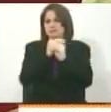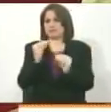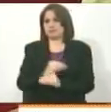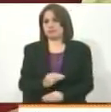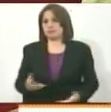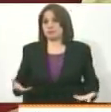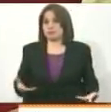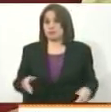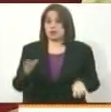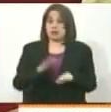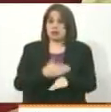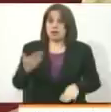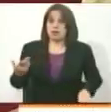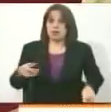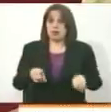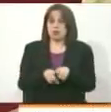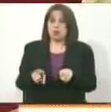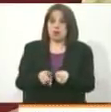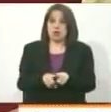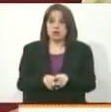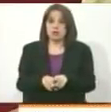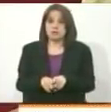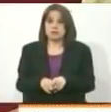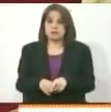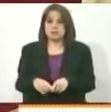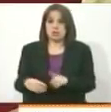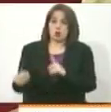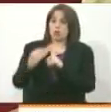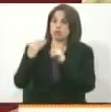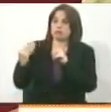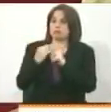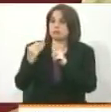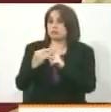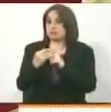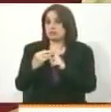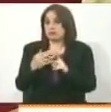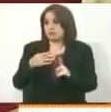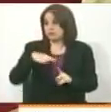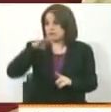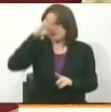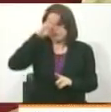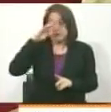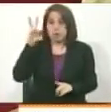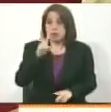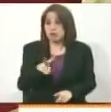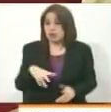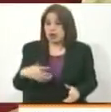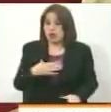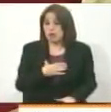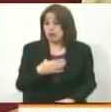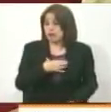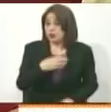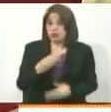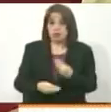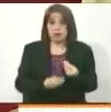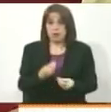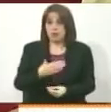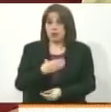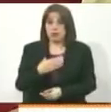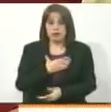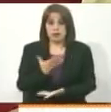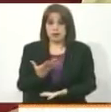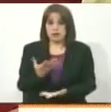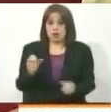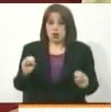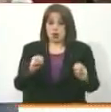Porque era una fijación contra Venezuela. No pudieron ni van a poder. Numeral